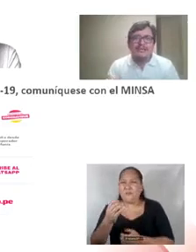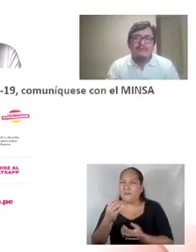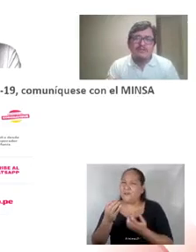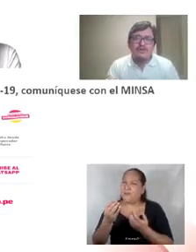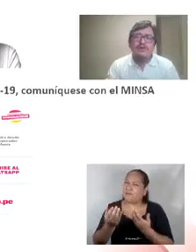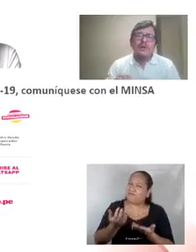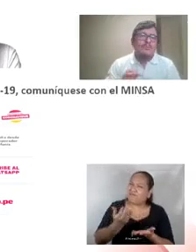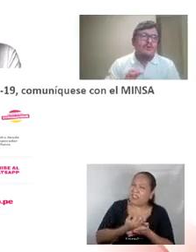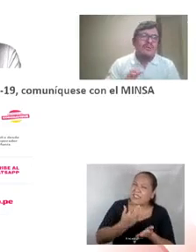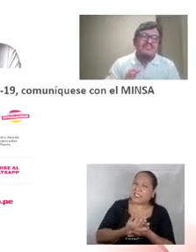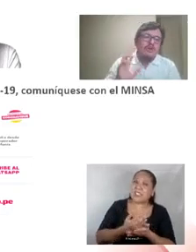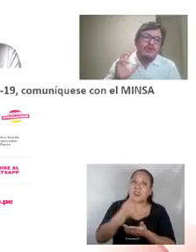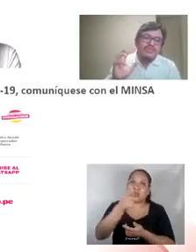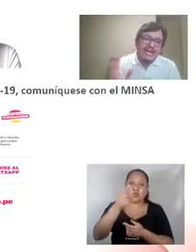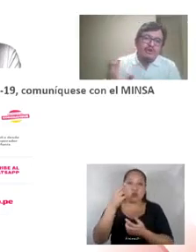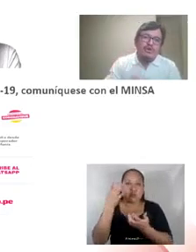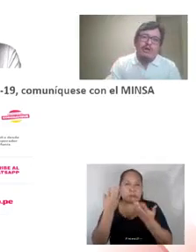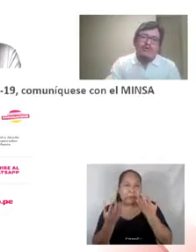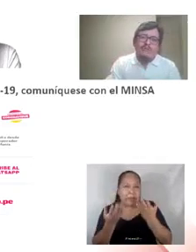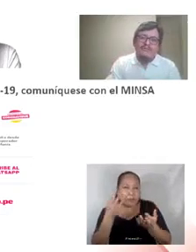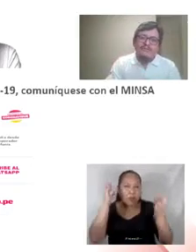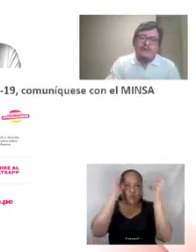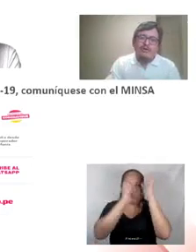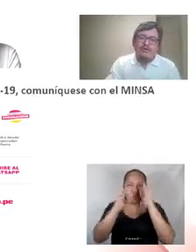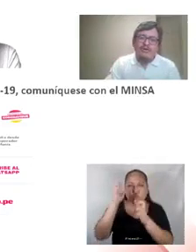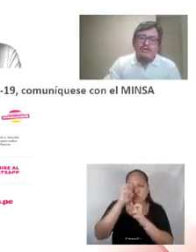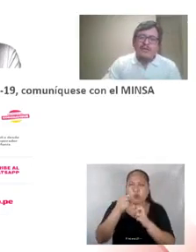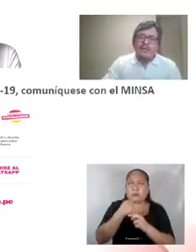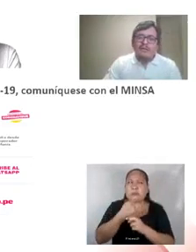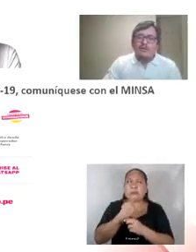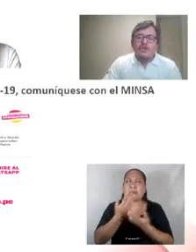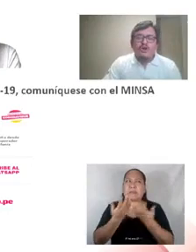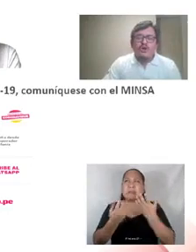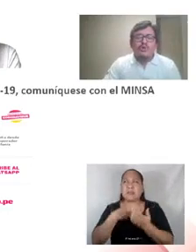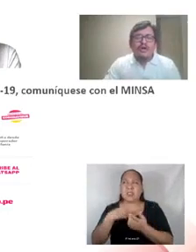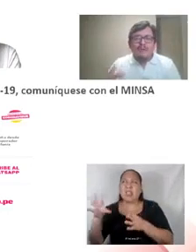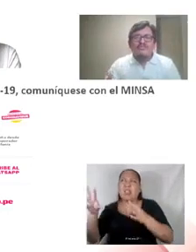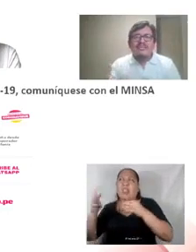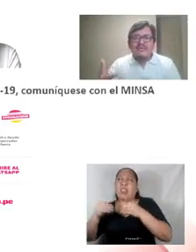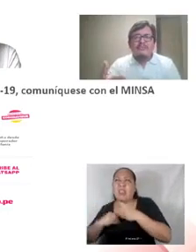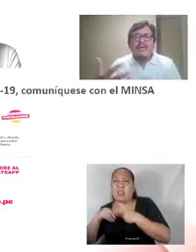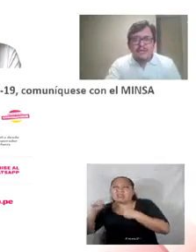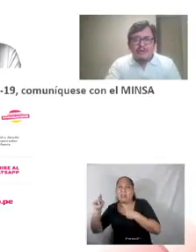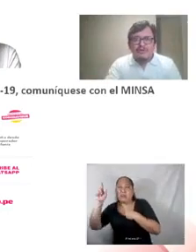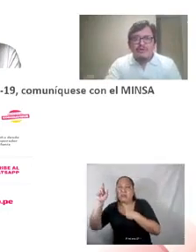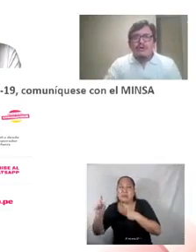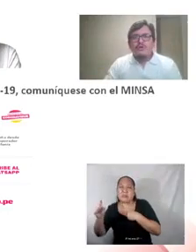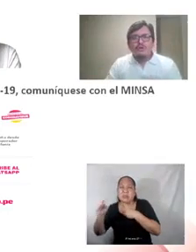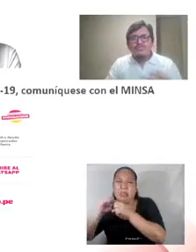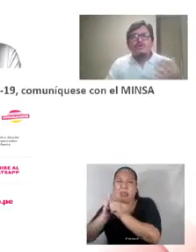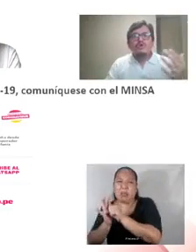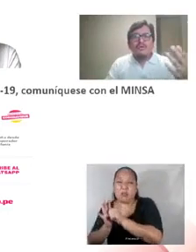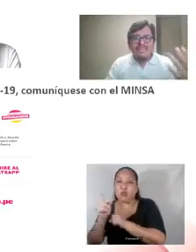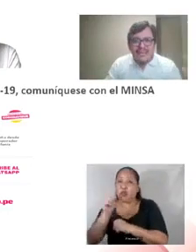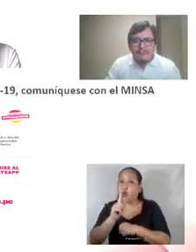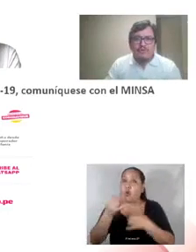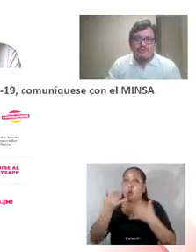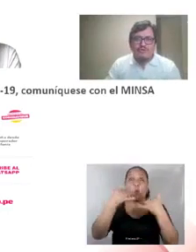sospecha que pueda tener infección porque ha estado en contacto con alguna paciente con COVID, no juguemos a ser médicos, no